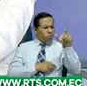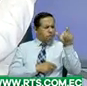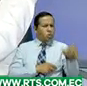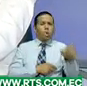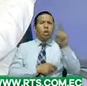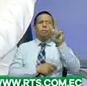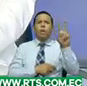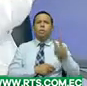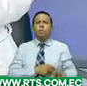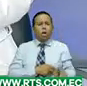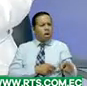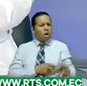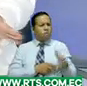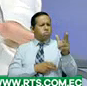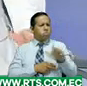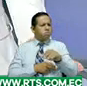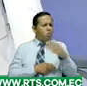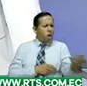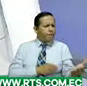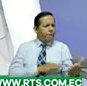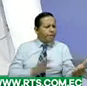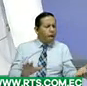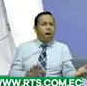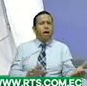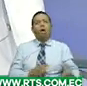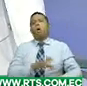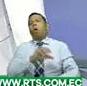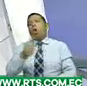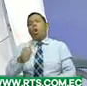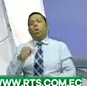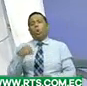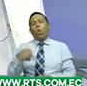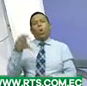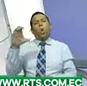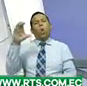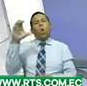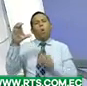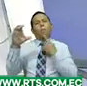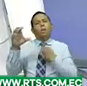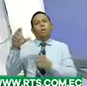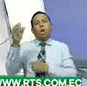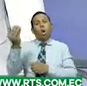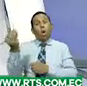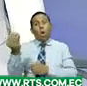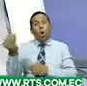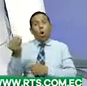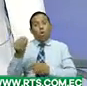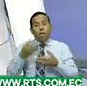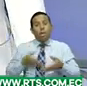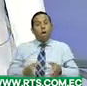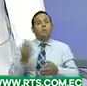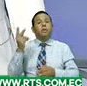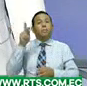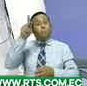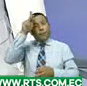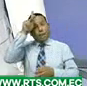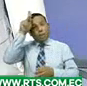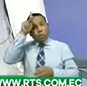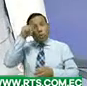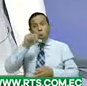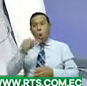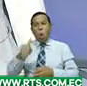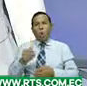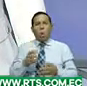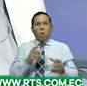venezolano. En otro hecho violento ocurrido en Colombia, un joven peruano fue lanzado desde un puente presuntamente por